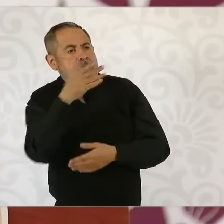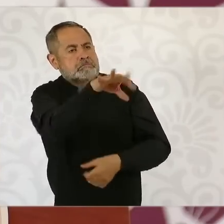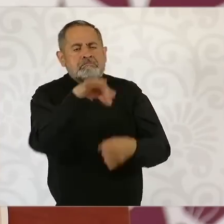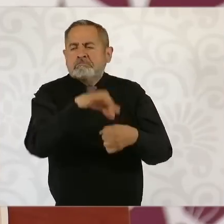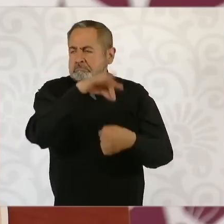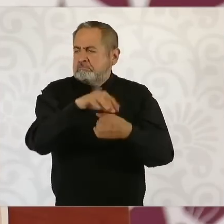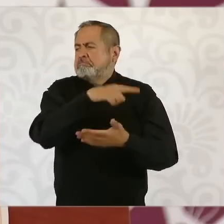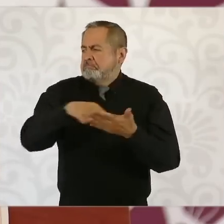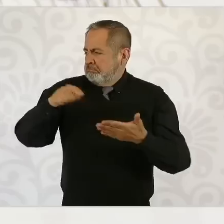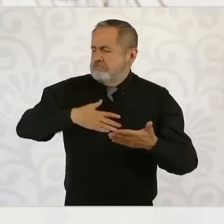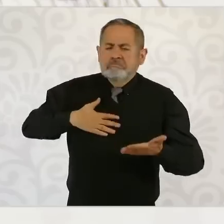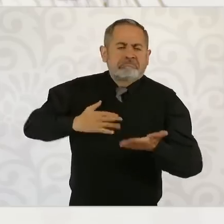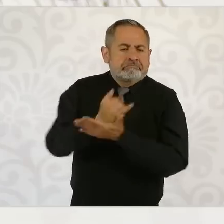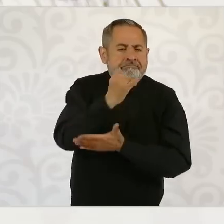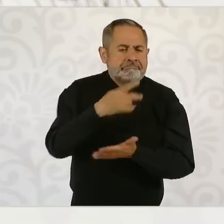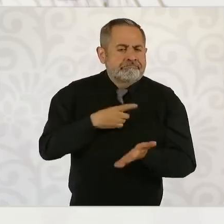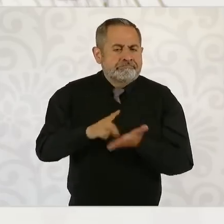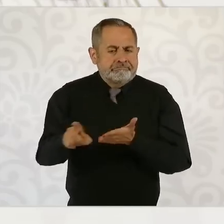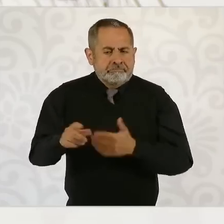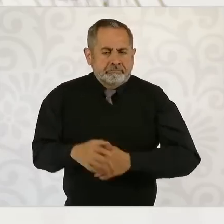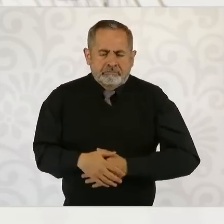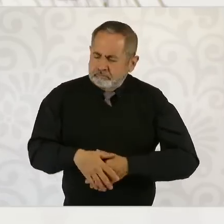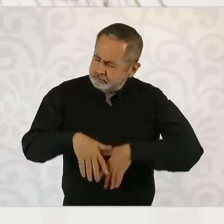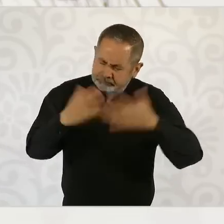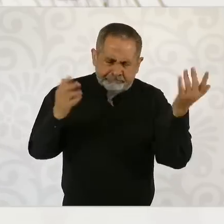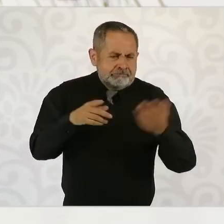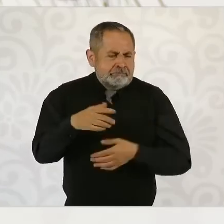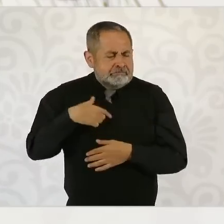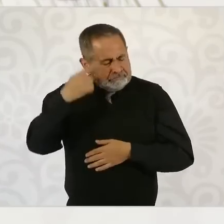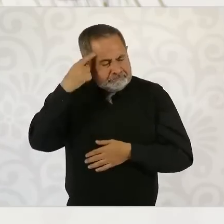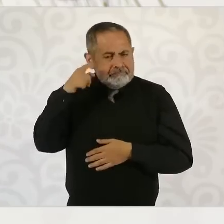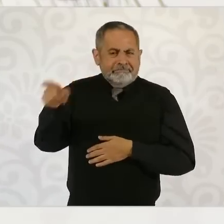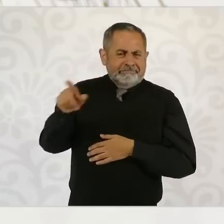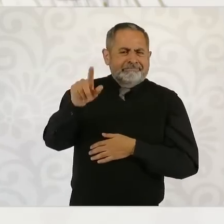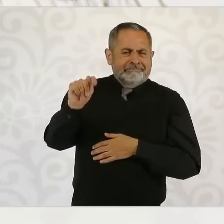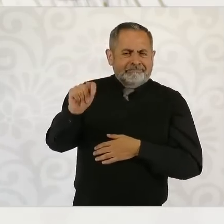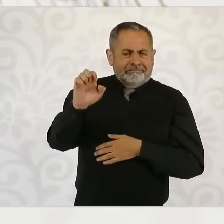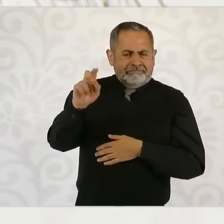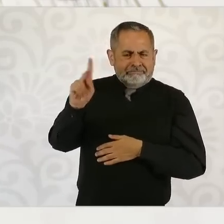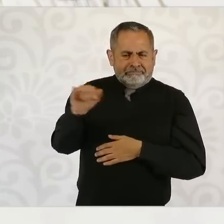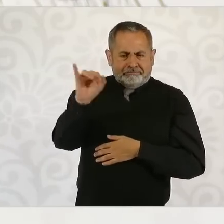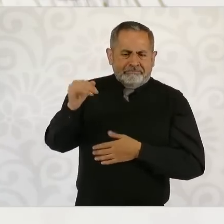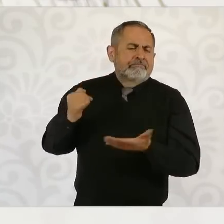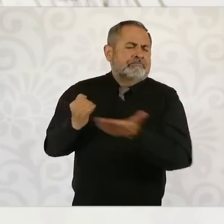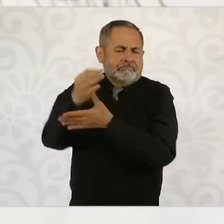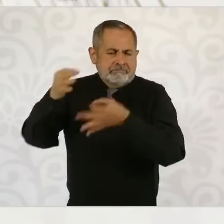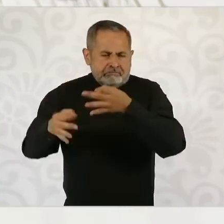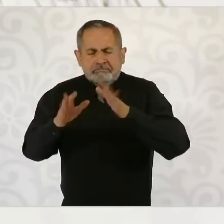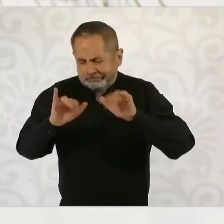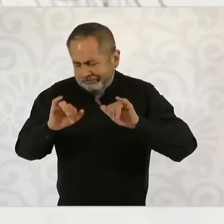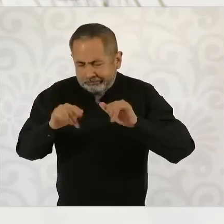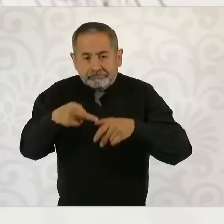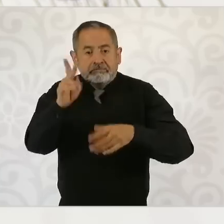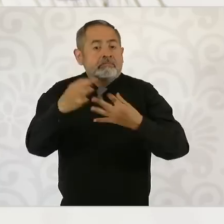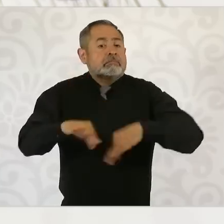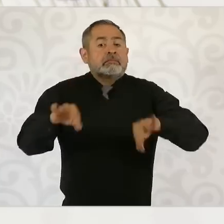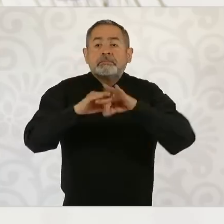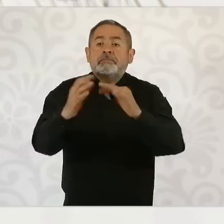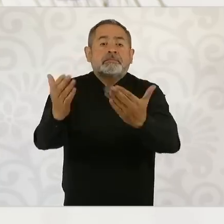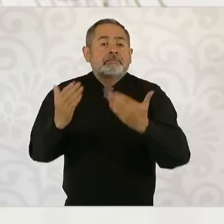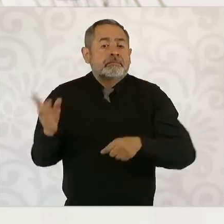Entonces, que decida el tribunal, pero lo importante es salir a participar el 1 de junio. Lo más